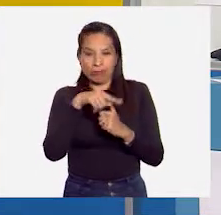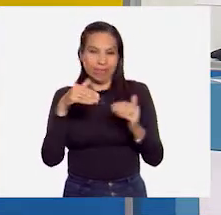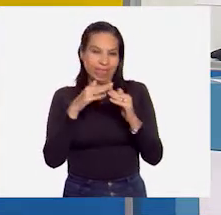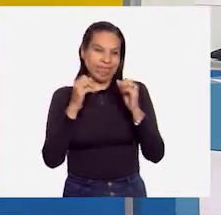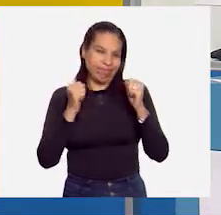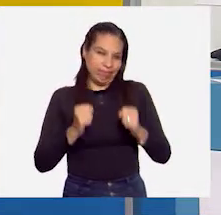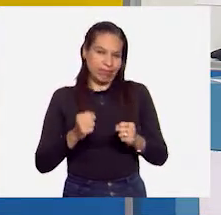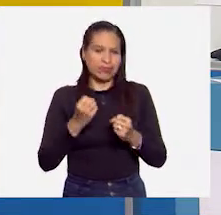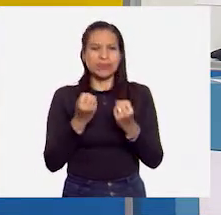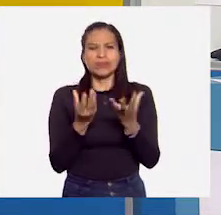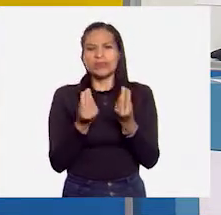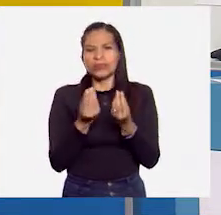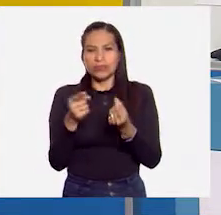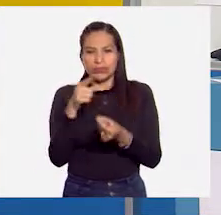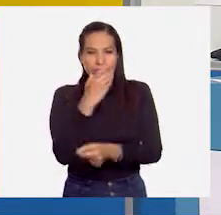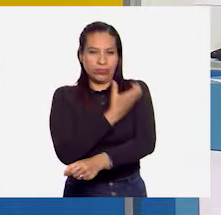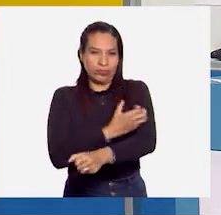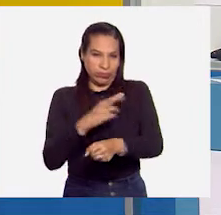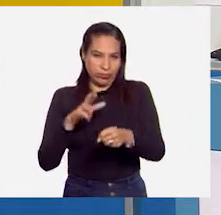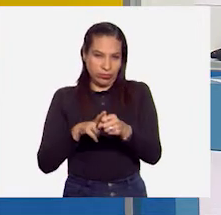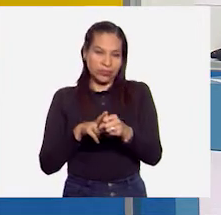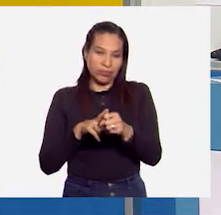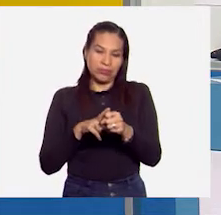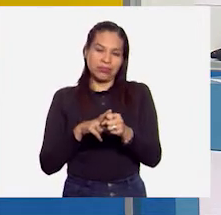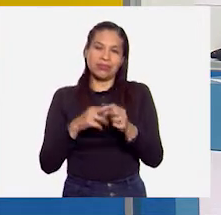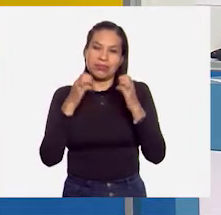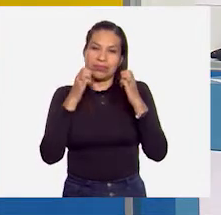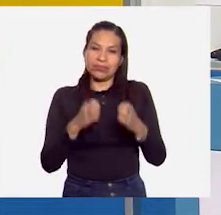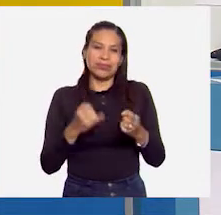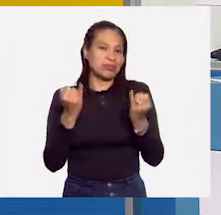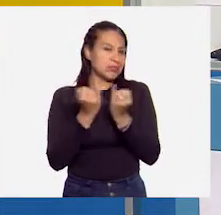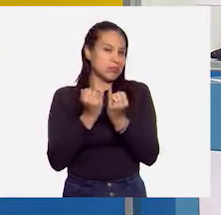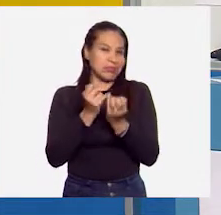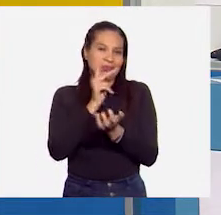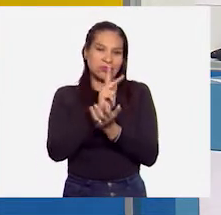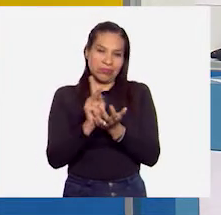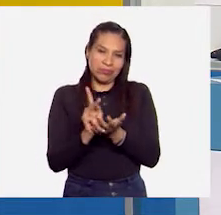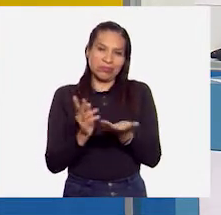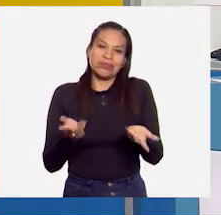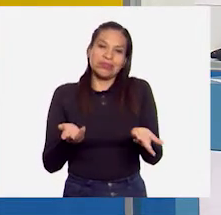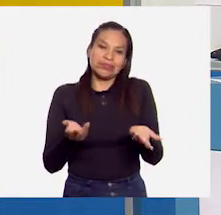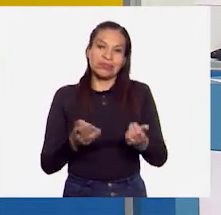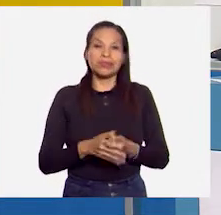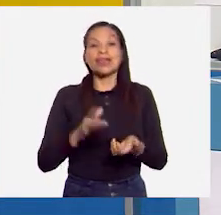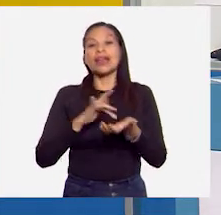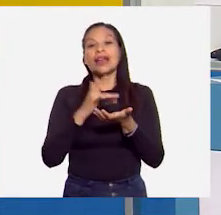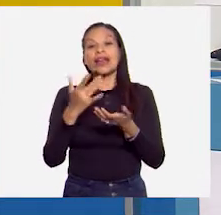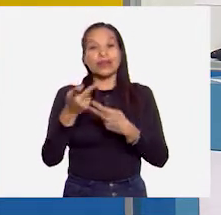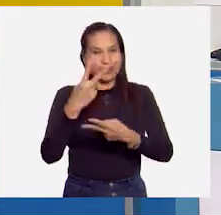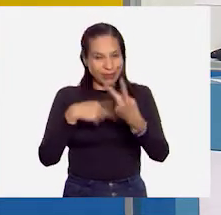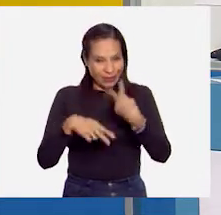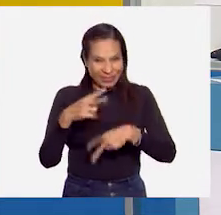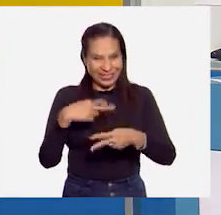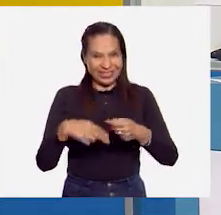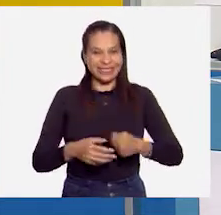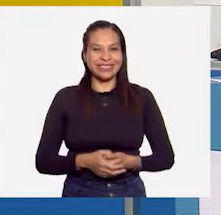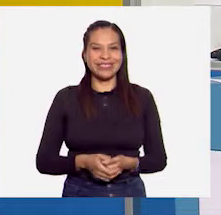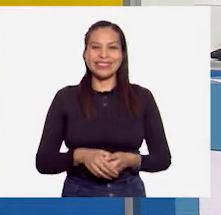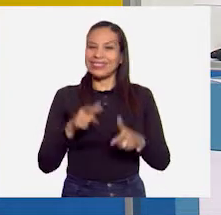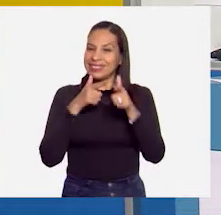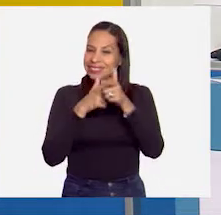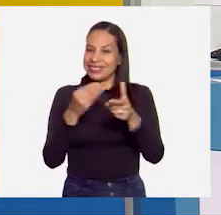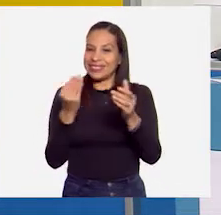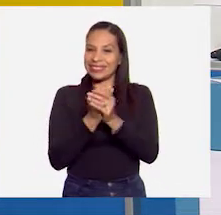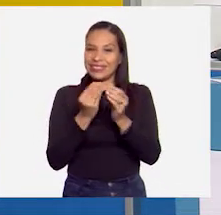casita, muchas y muchos de sus compañeros están en la misma situación. Gracias por venir. Sigue